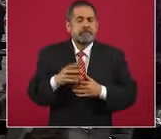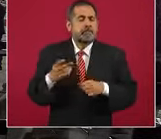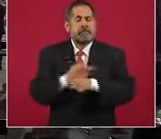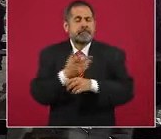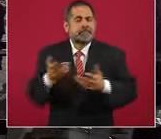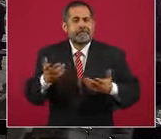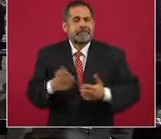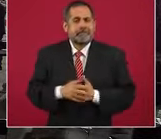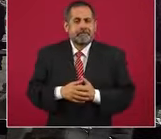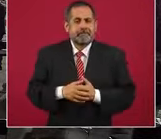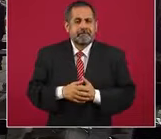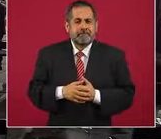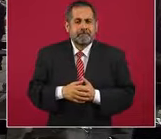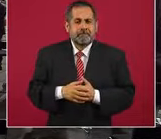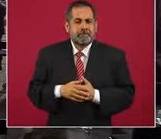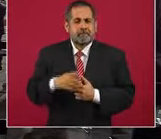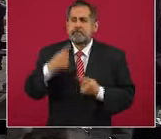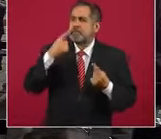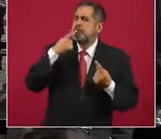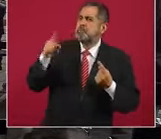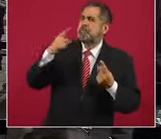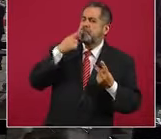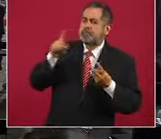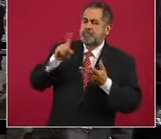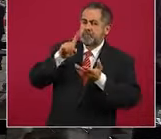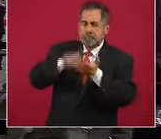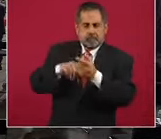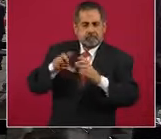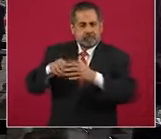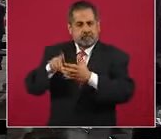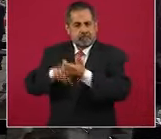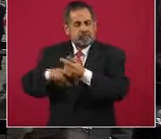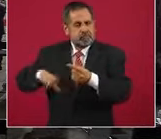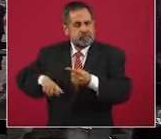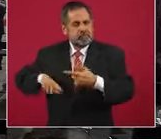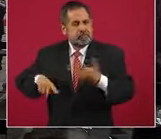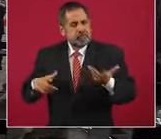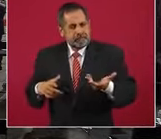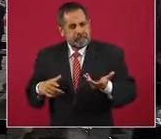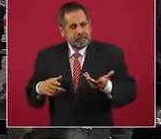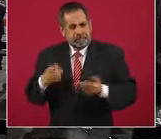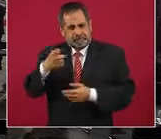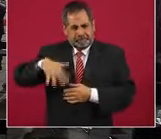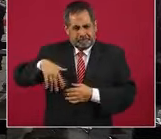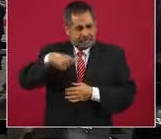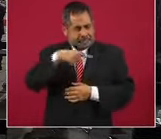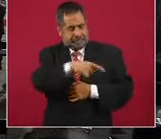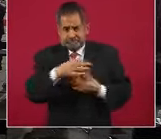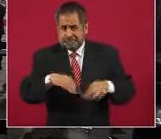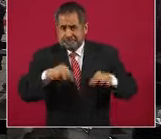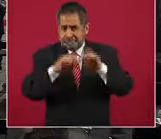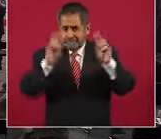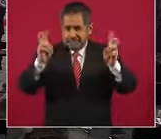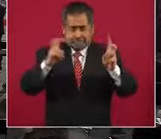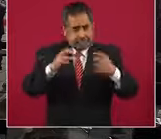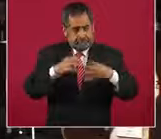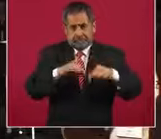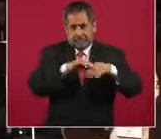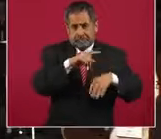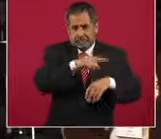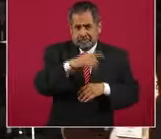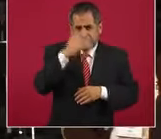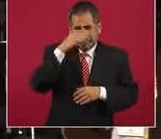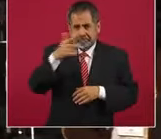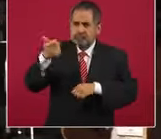¿Qué está pasando con el sistema de denuncias al interior del gobierno para que este tipo de temas que son tan importantes y vitales para